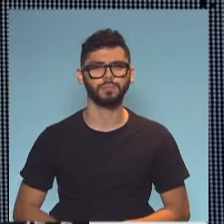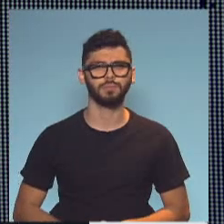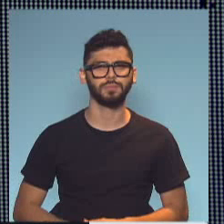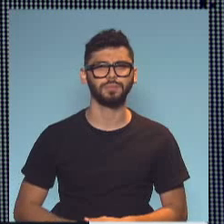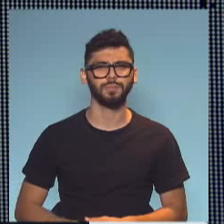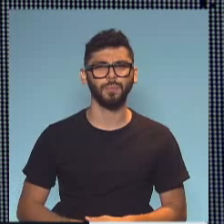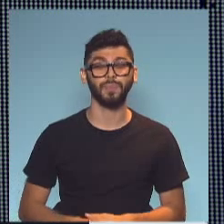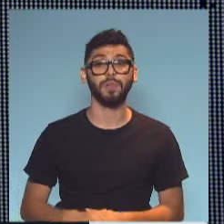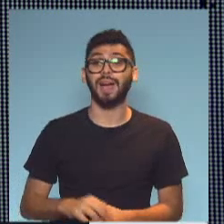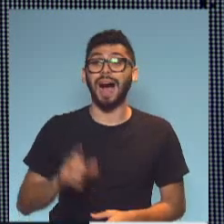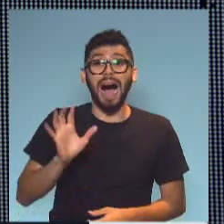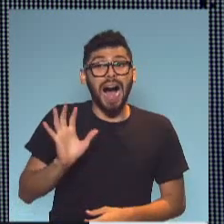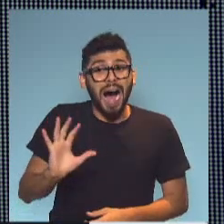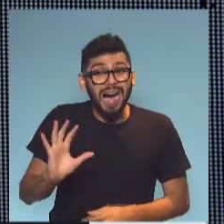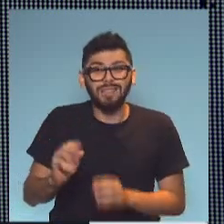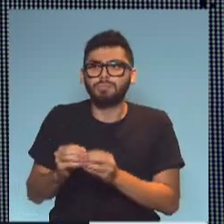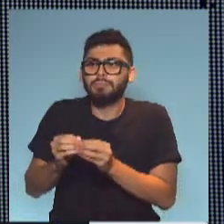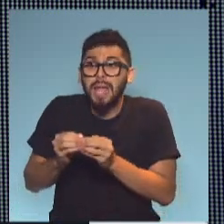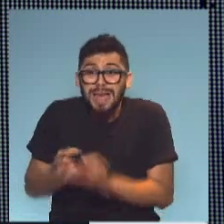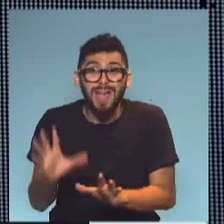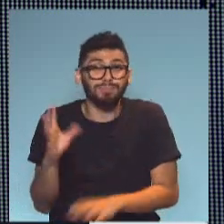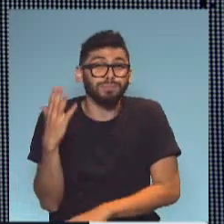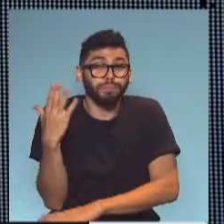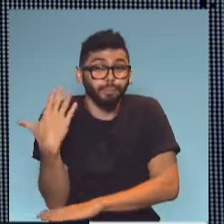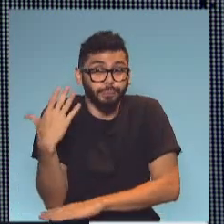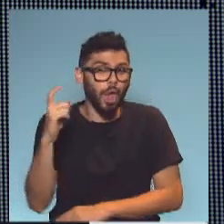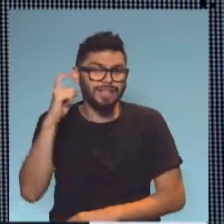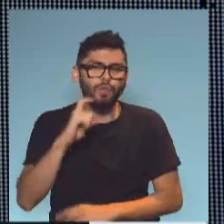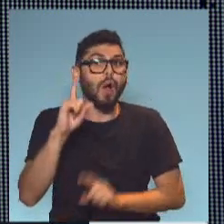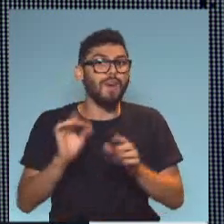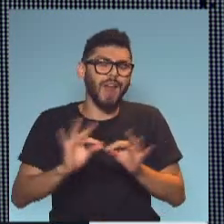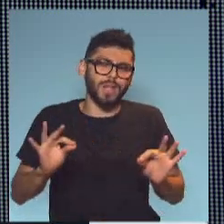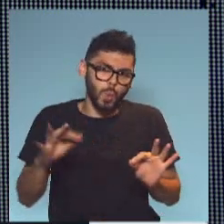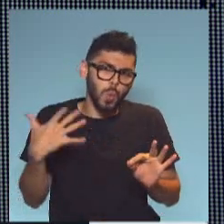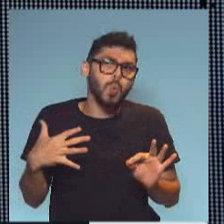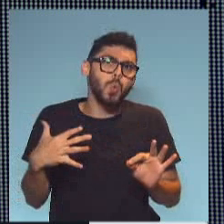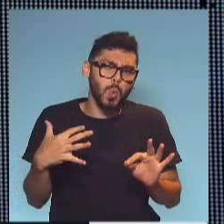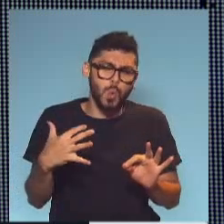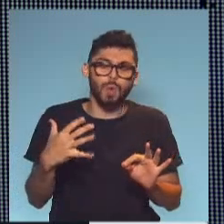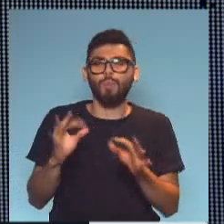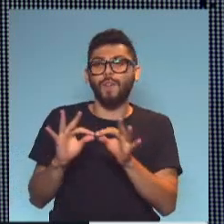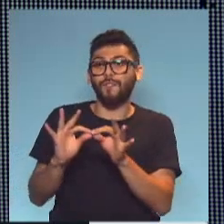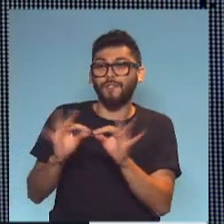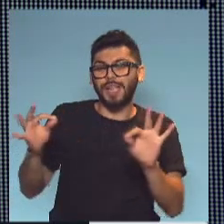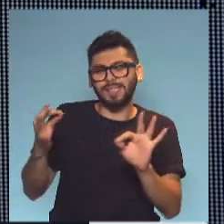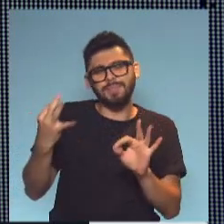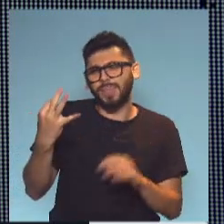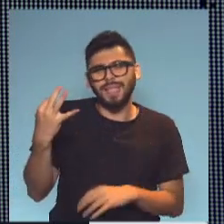Fue la introducción que eligió Axel Kicillof con un par de frases contundentes, obviamente, esa frase que seguramente hayan